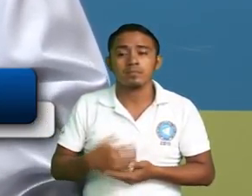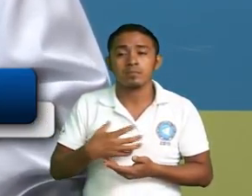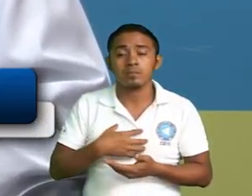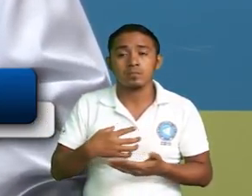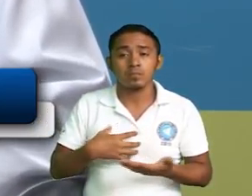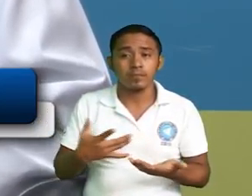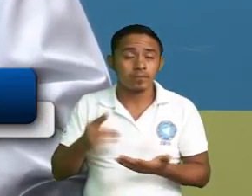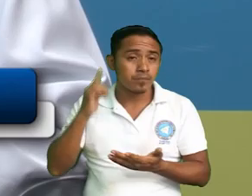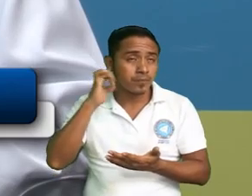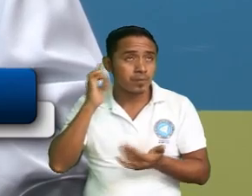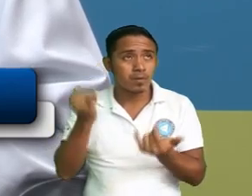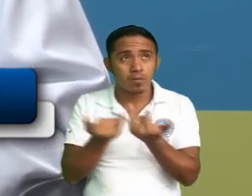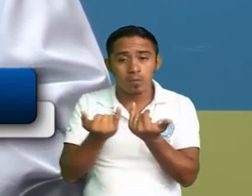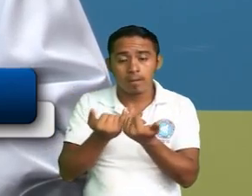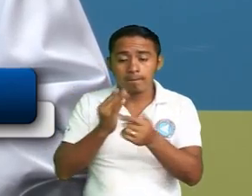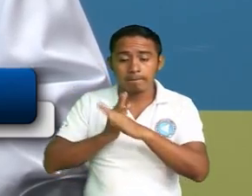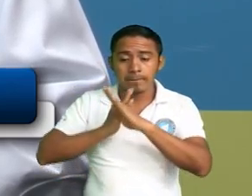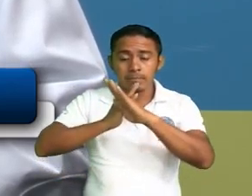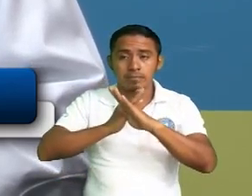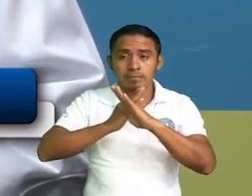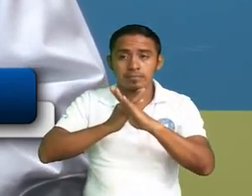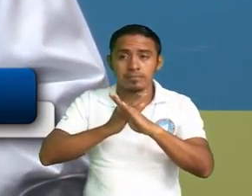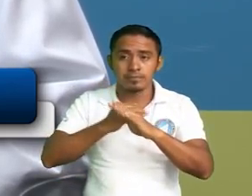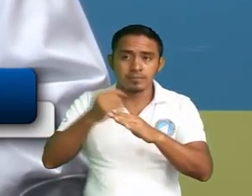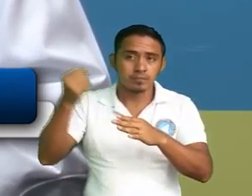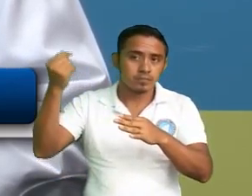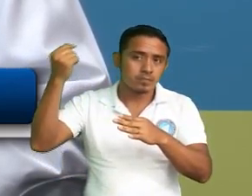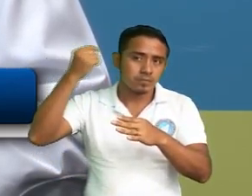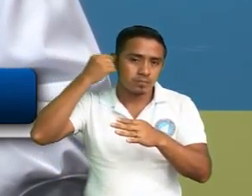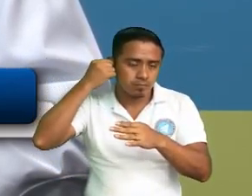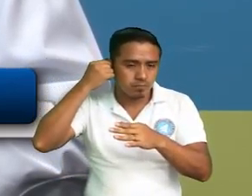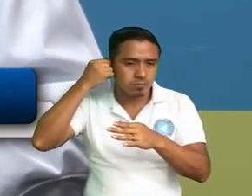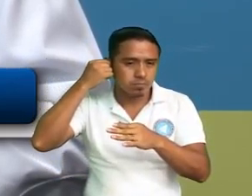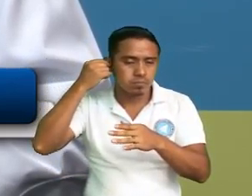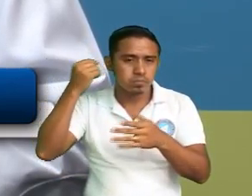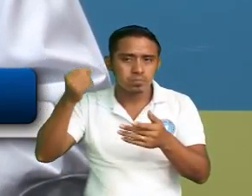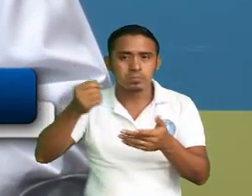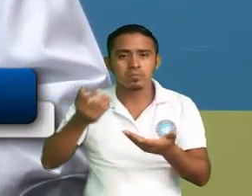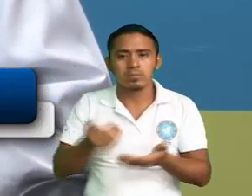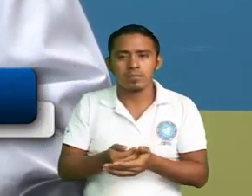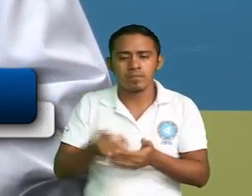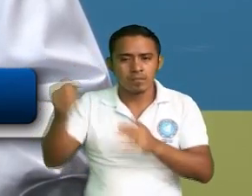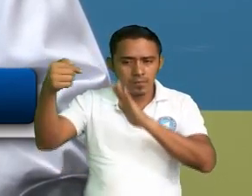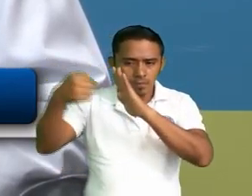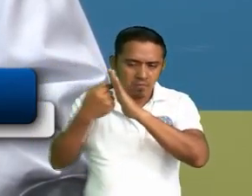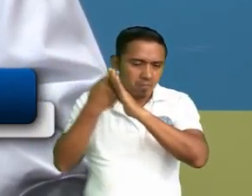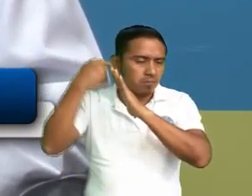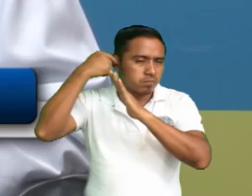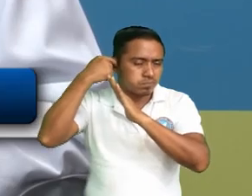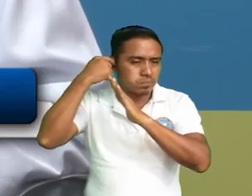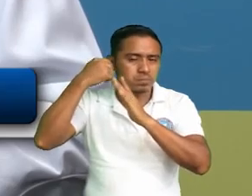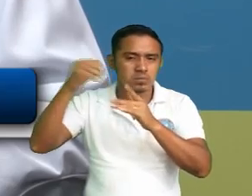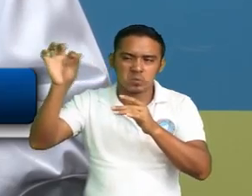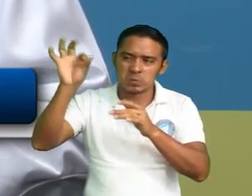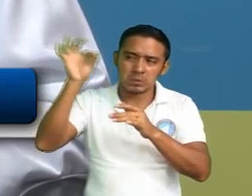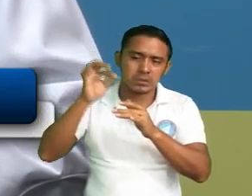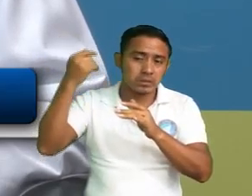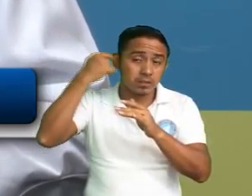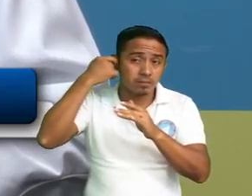que nos protege de que se nos vayan insectos al conducto auditivo.